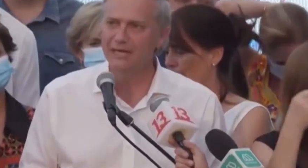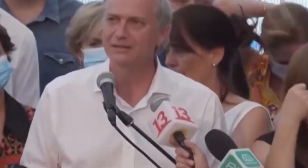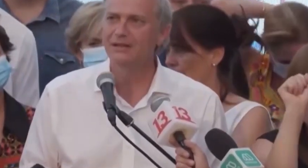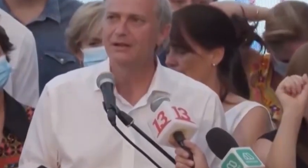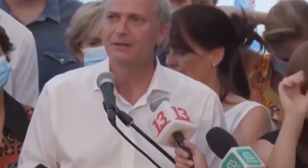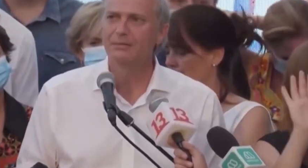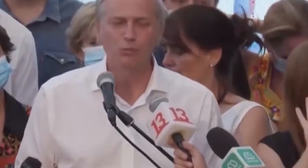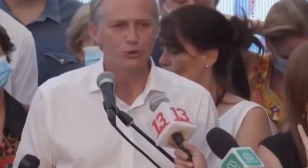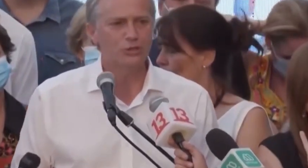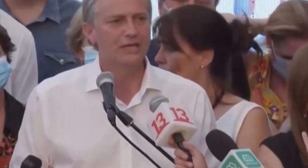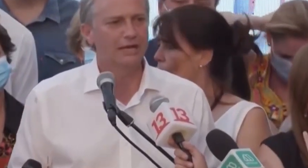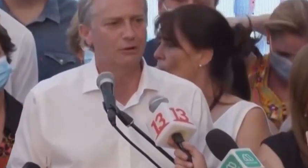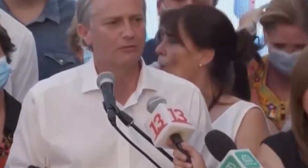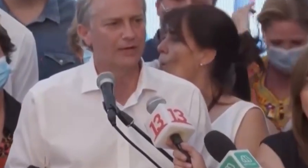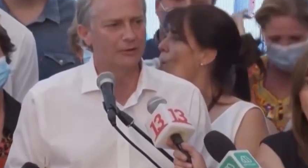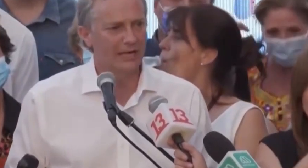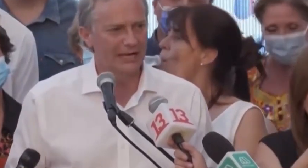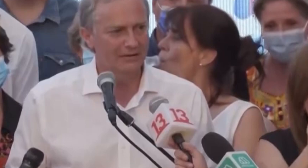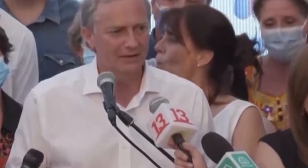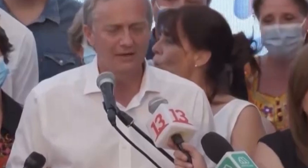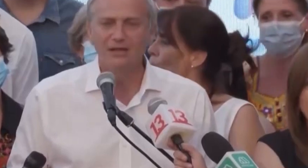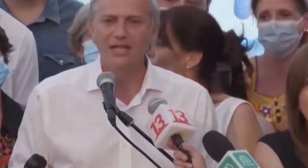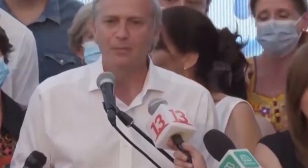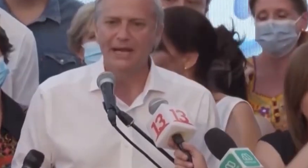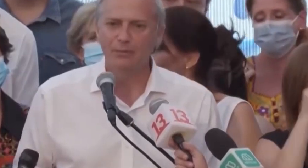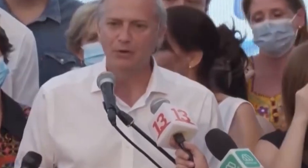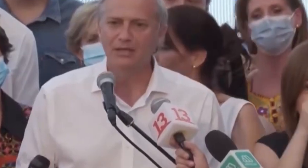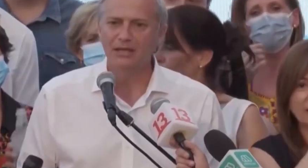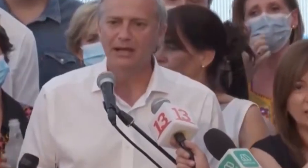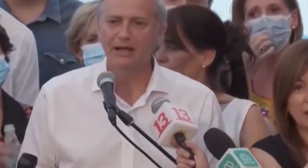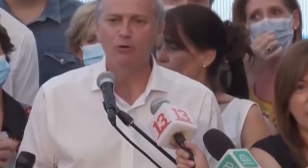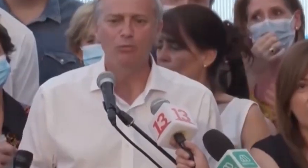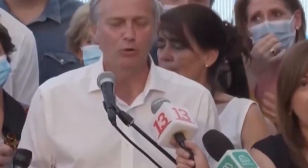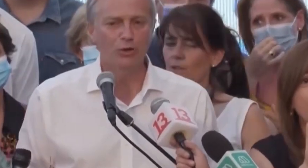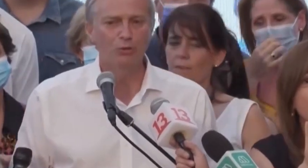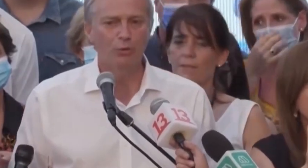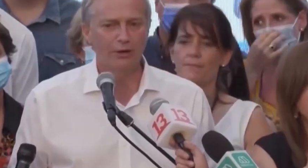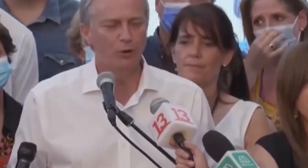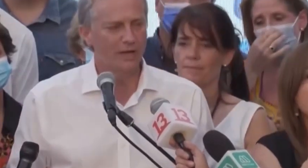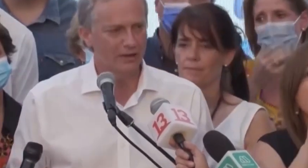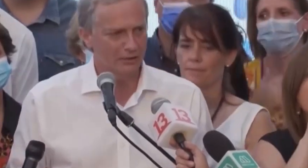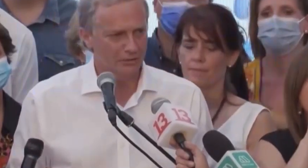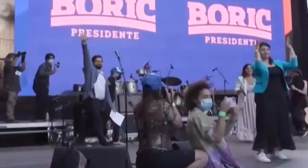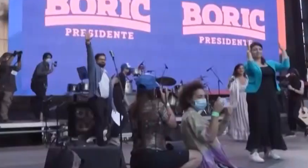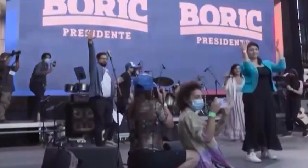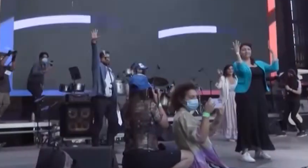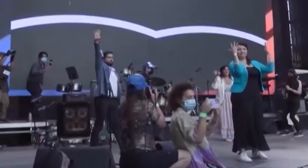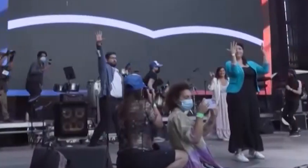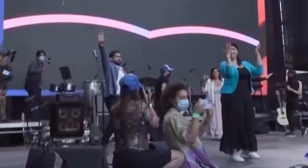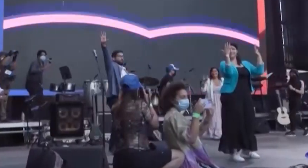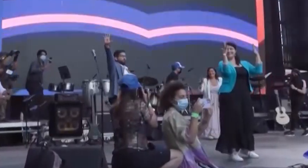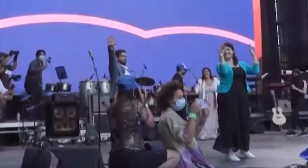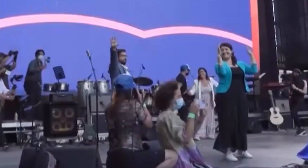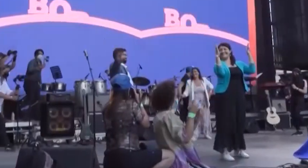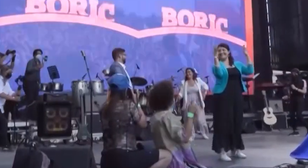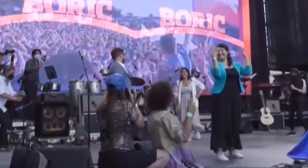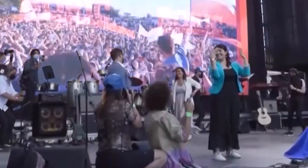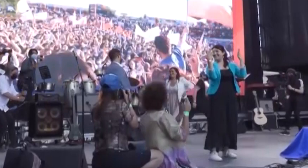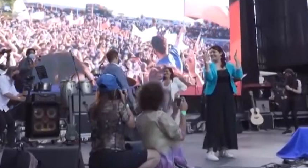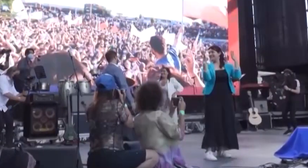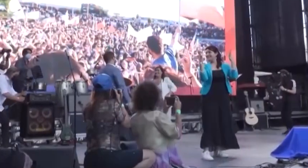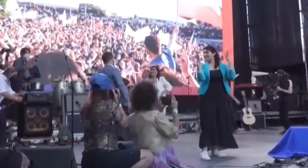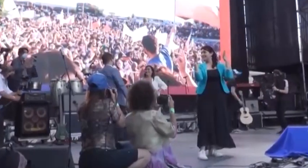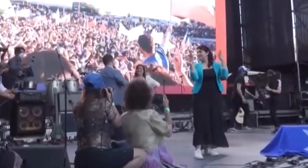Venezuela. Aunque llama autoritario al gobierno de Maduro, admite el hecho práctico de que es el gobierno